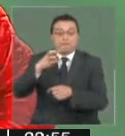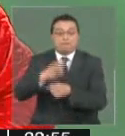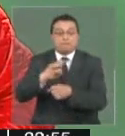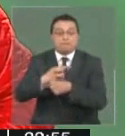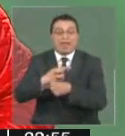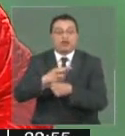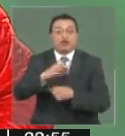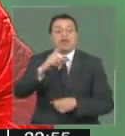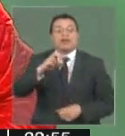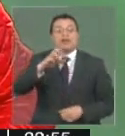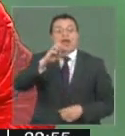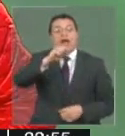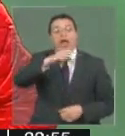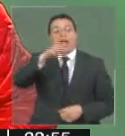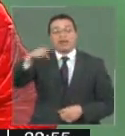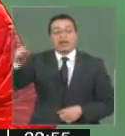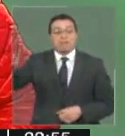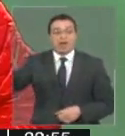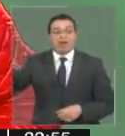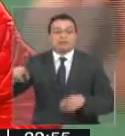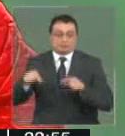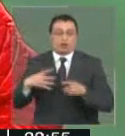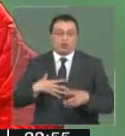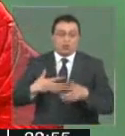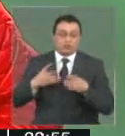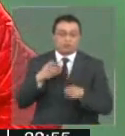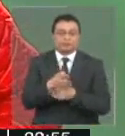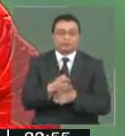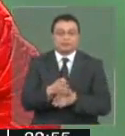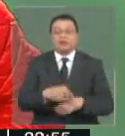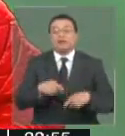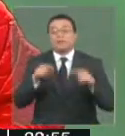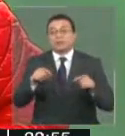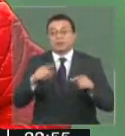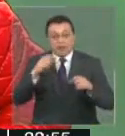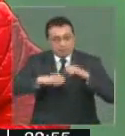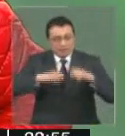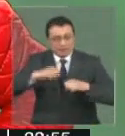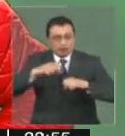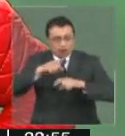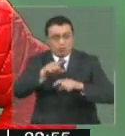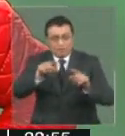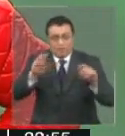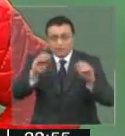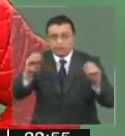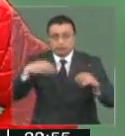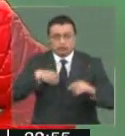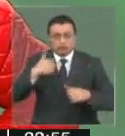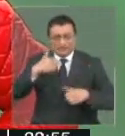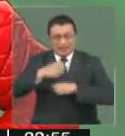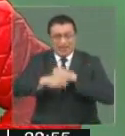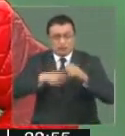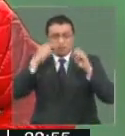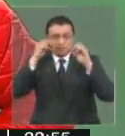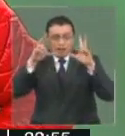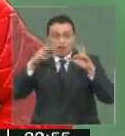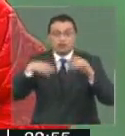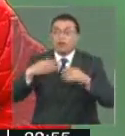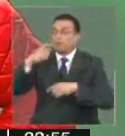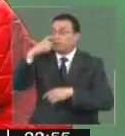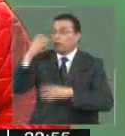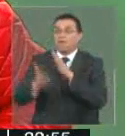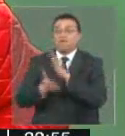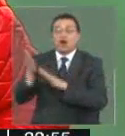Como a propósito, empresarios, abran los ojos. Abran los ojos. Yo llevo 6 años veraneando fuera de